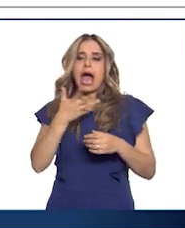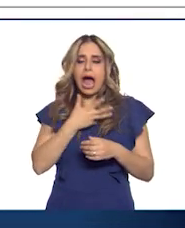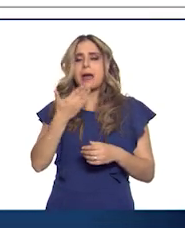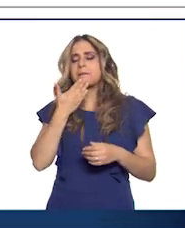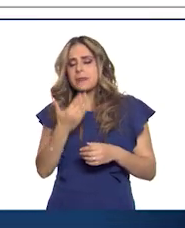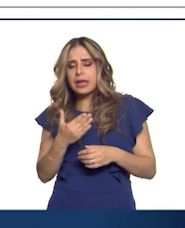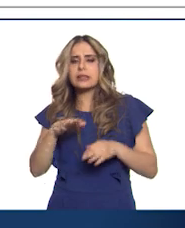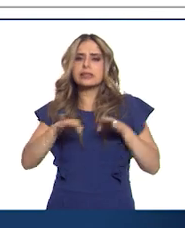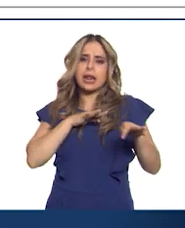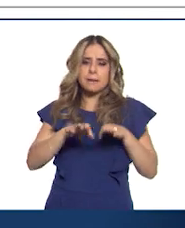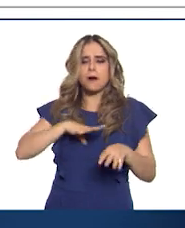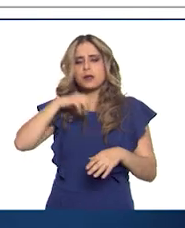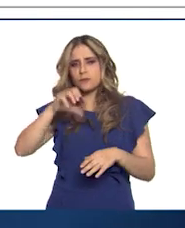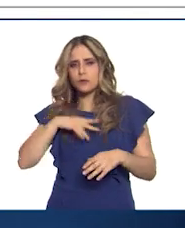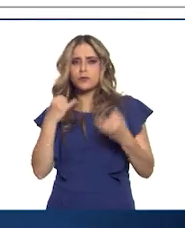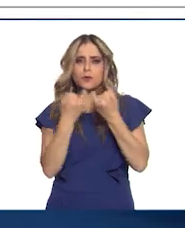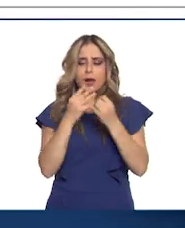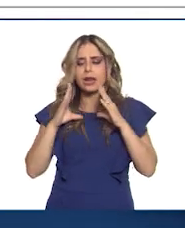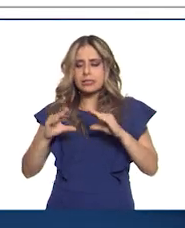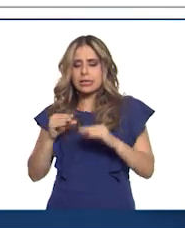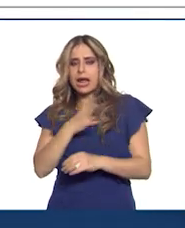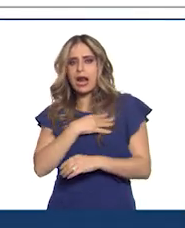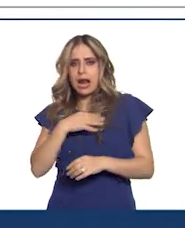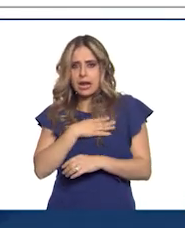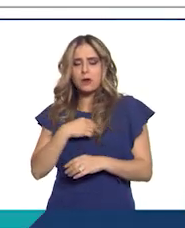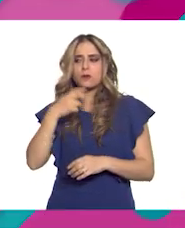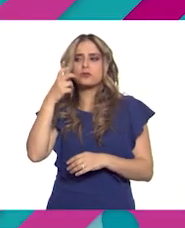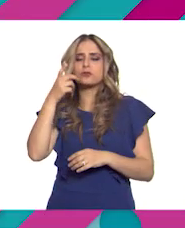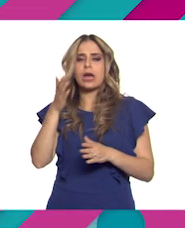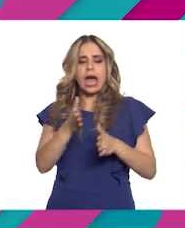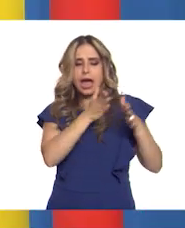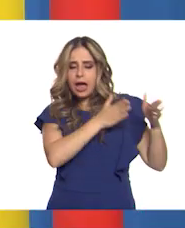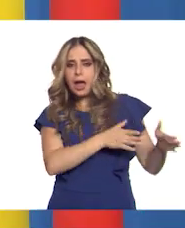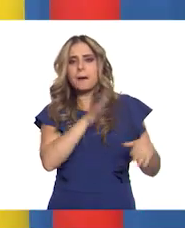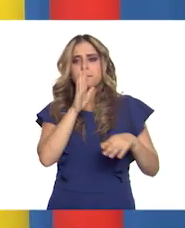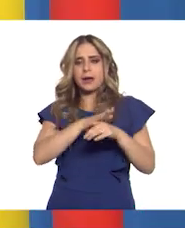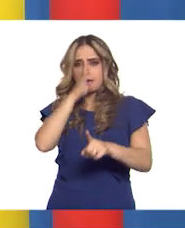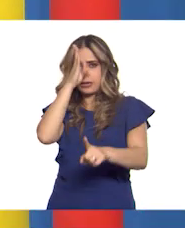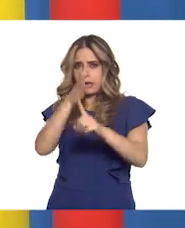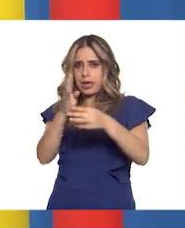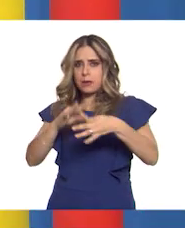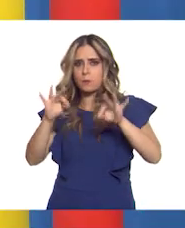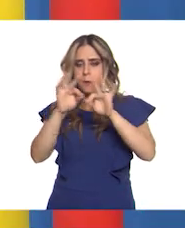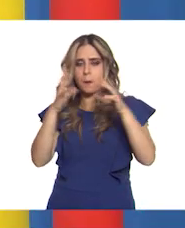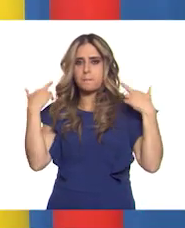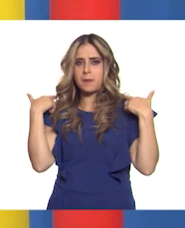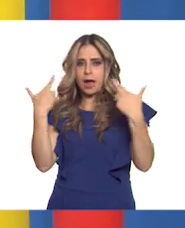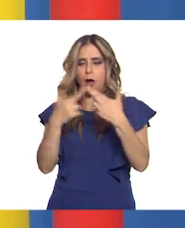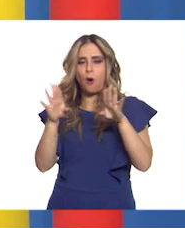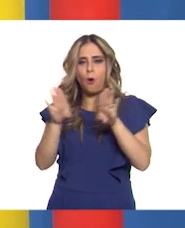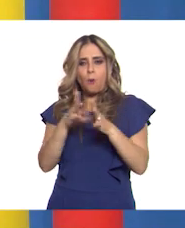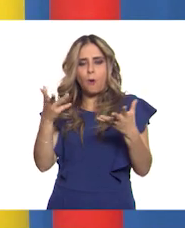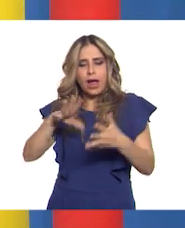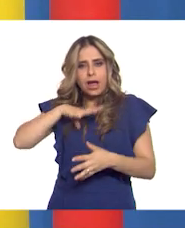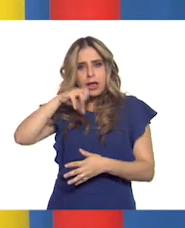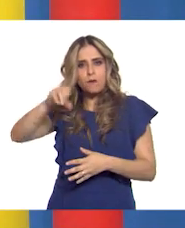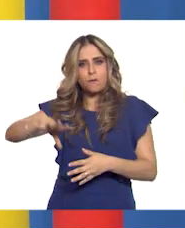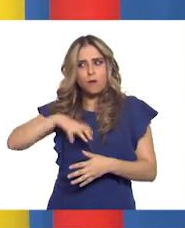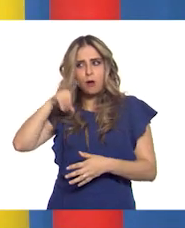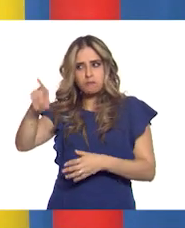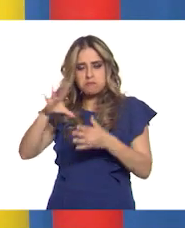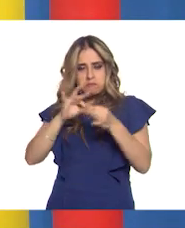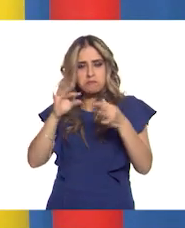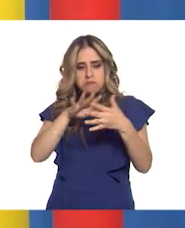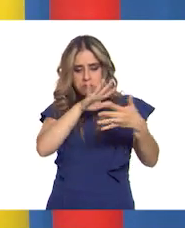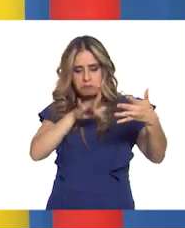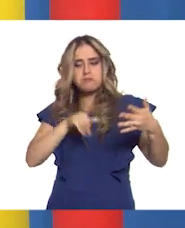lo que encuentro bastante adecuado. Ay, muchas gracias, Gaby. Sí puse mucha atención en todos los elementos que necesitaba considerar